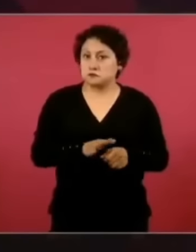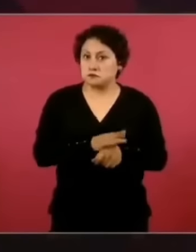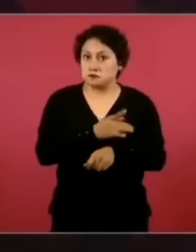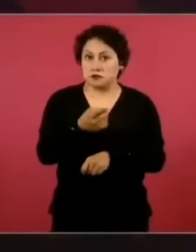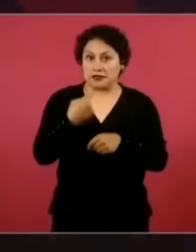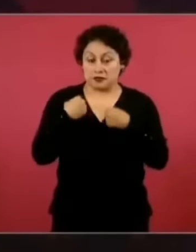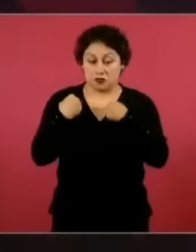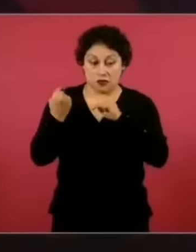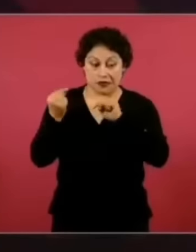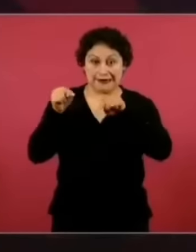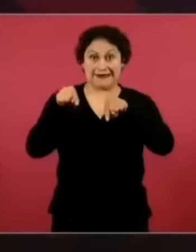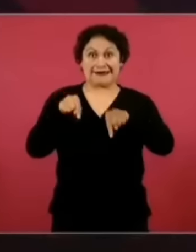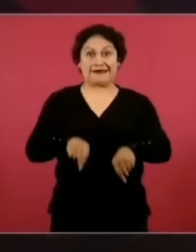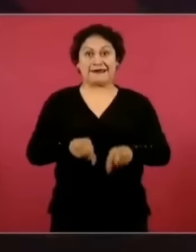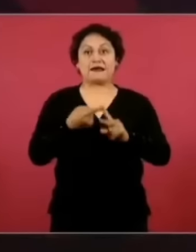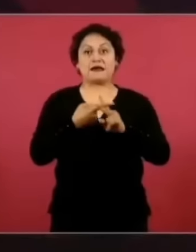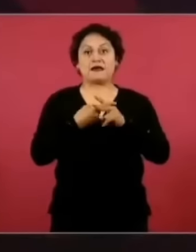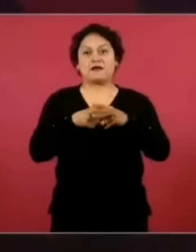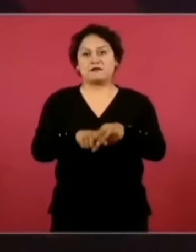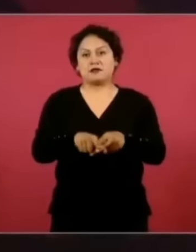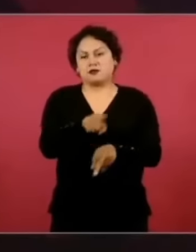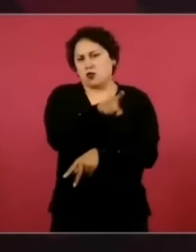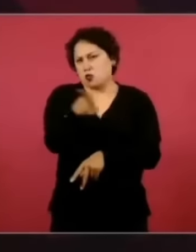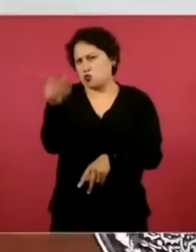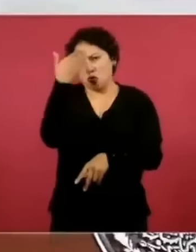y, como es de dominio público,